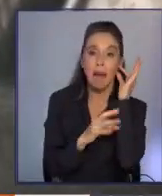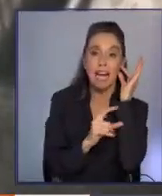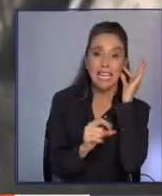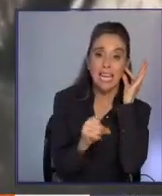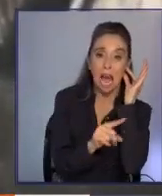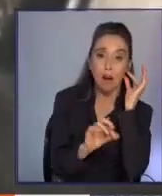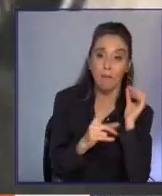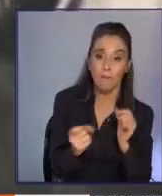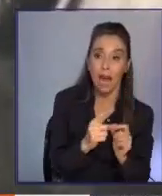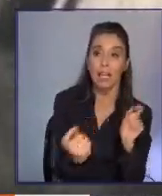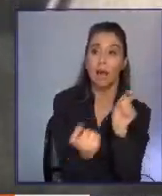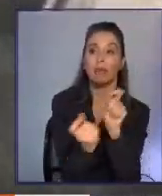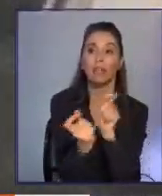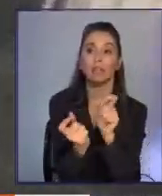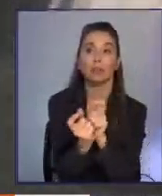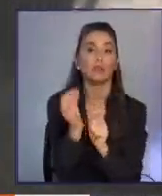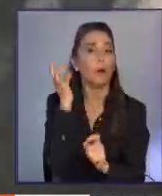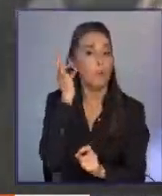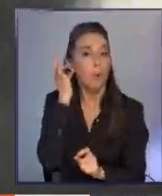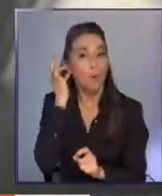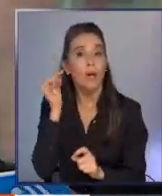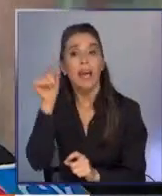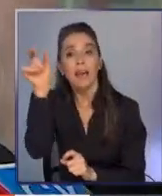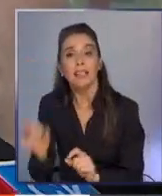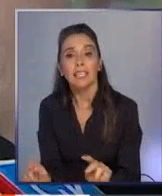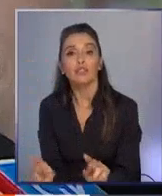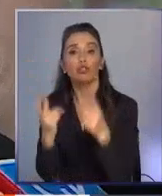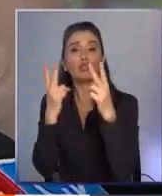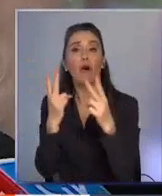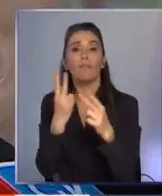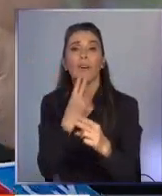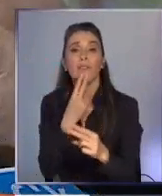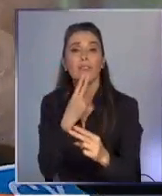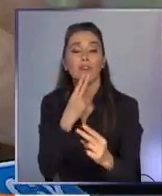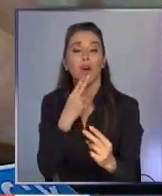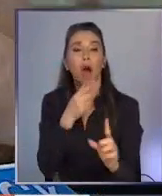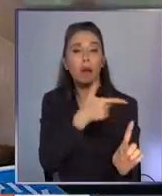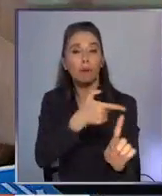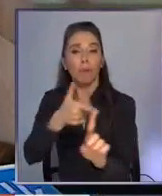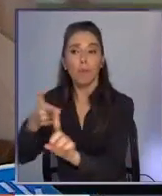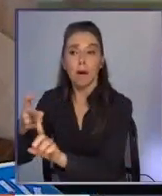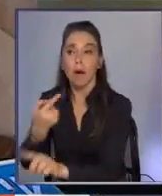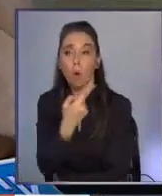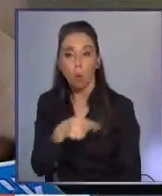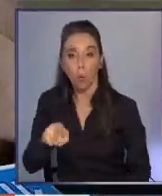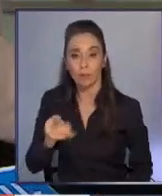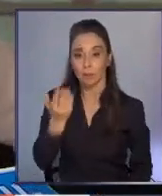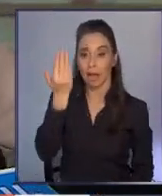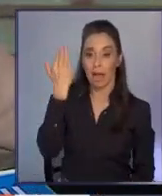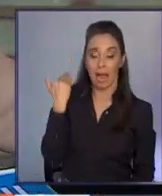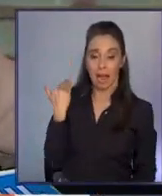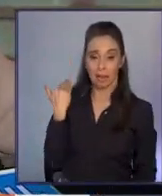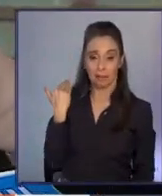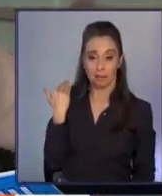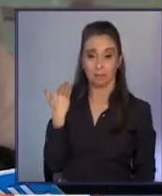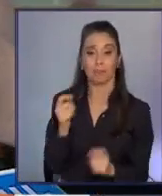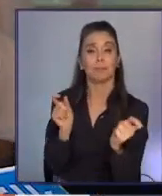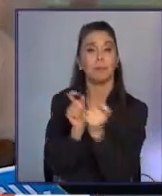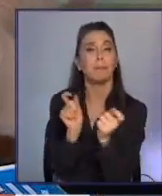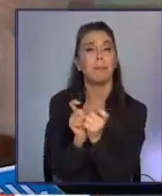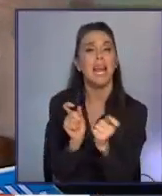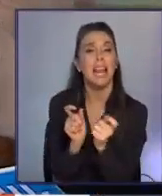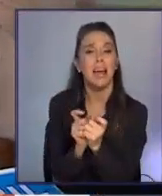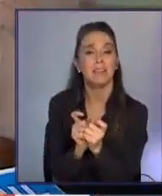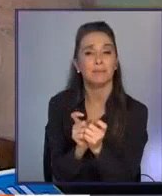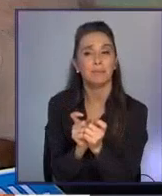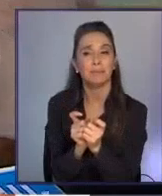discusión con una de las sobrevivientes de la balacera de esta pelea previa de una semana anterior cierto hay un momento